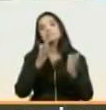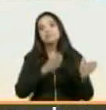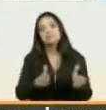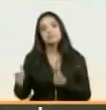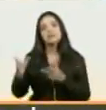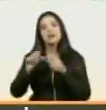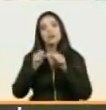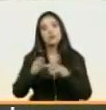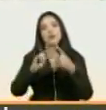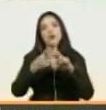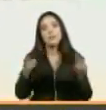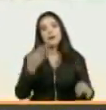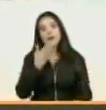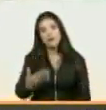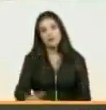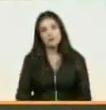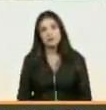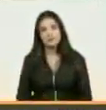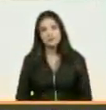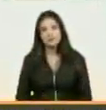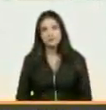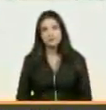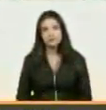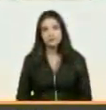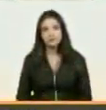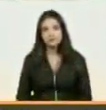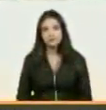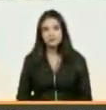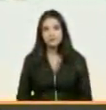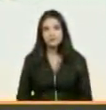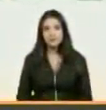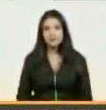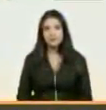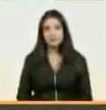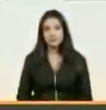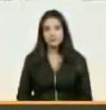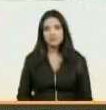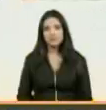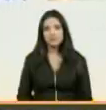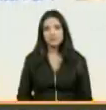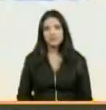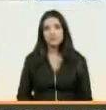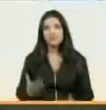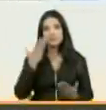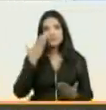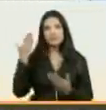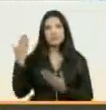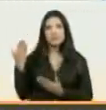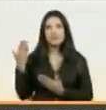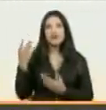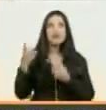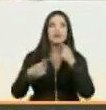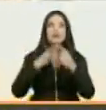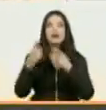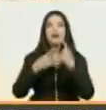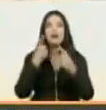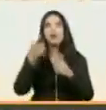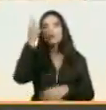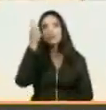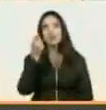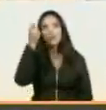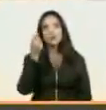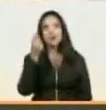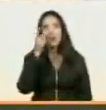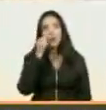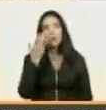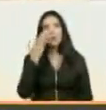la paz. Gracias. ¿No había presencia de Policía Nacional el día de ayer cuando estaban quemando? Bien, escuchaban ustedes la declaración del diputado Pedro